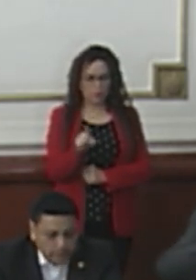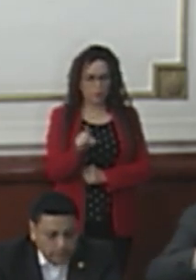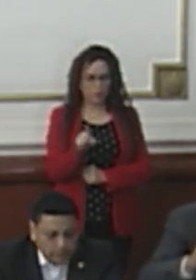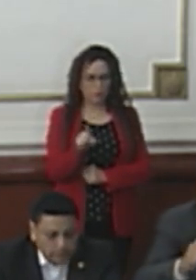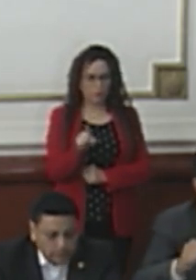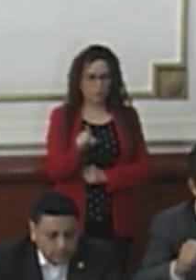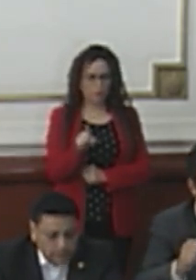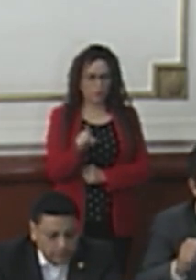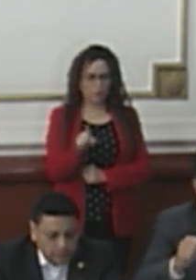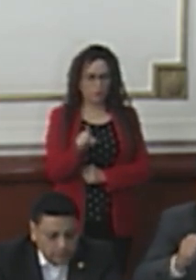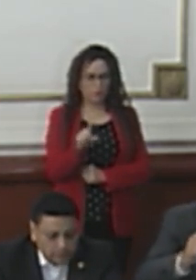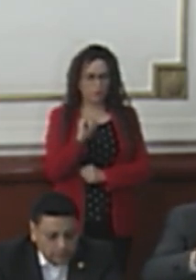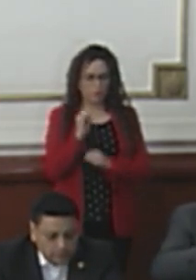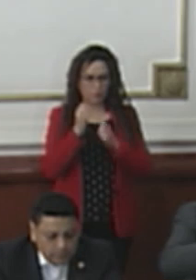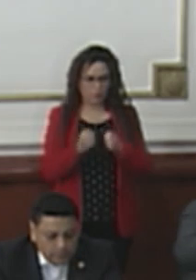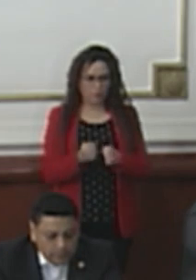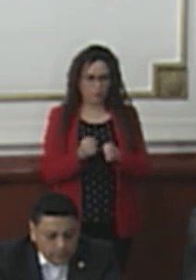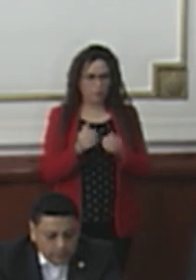Pablo Trejo, presente.